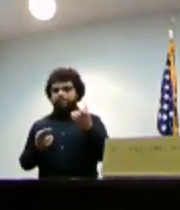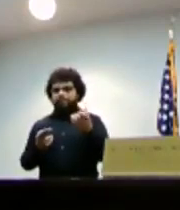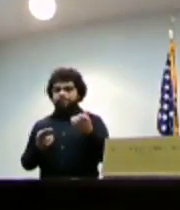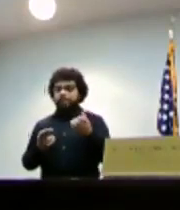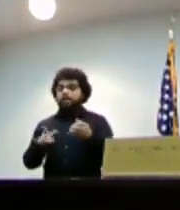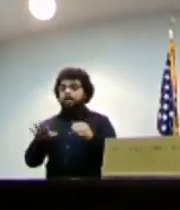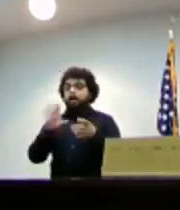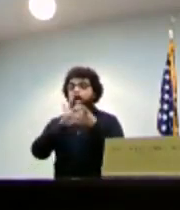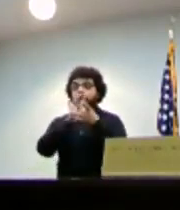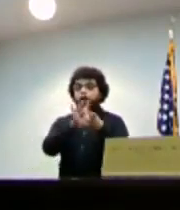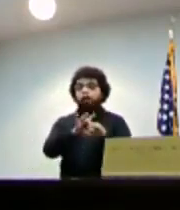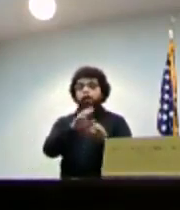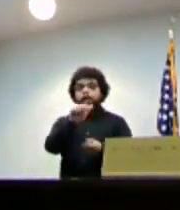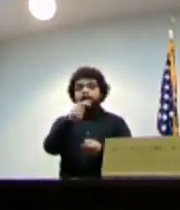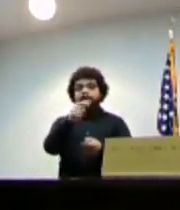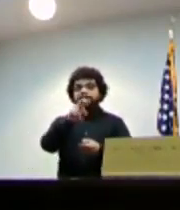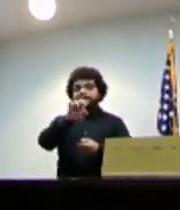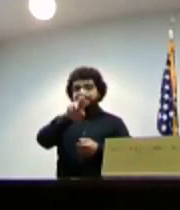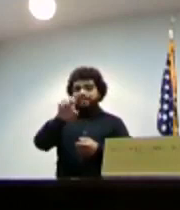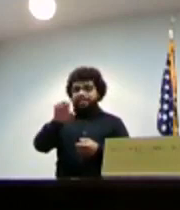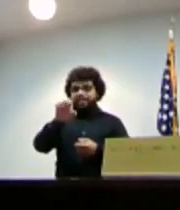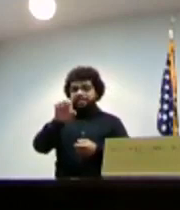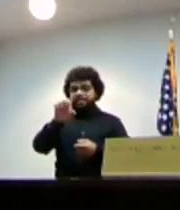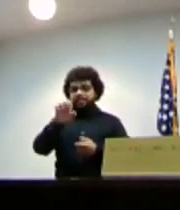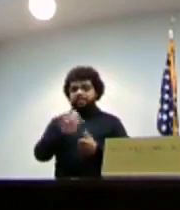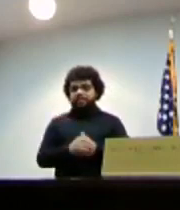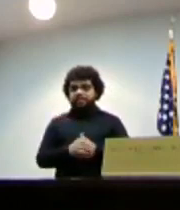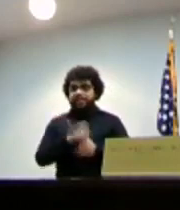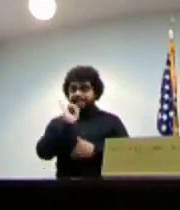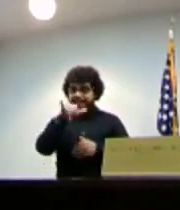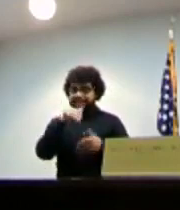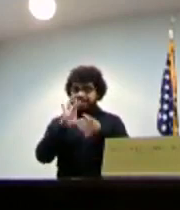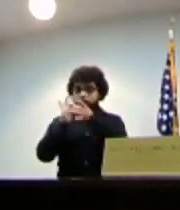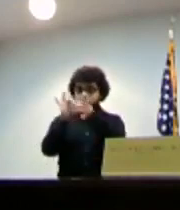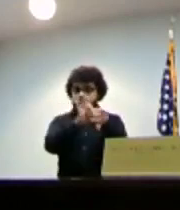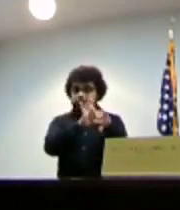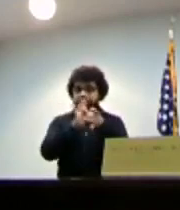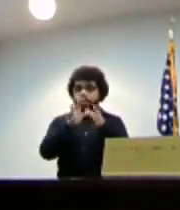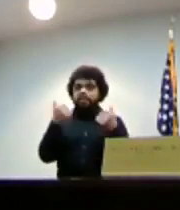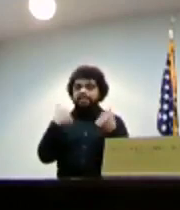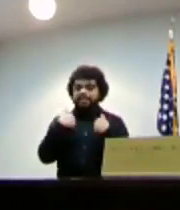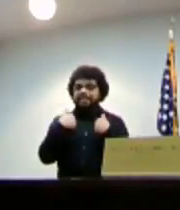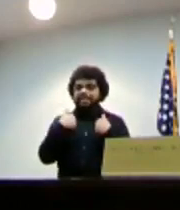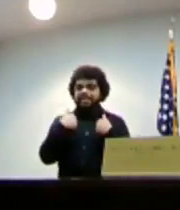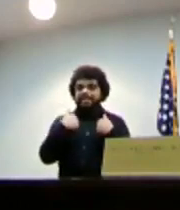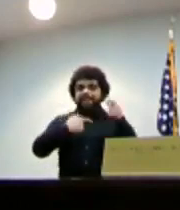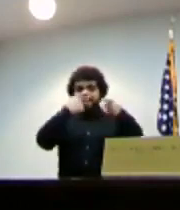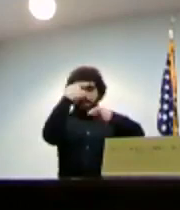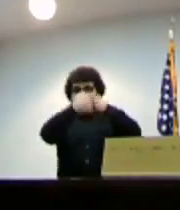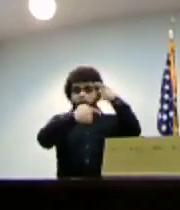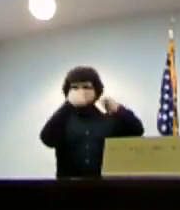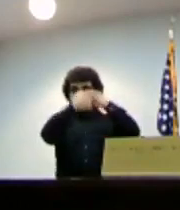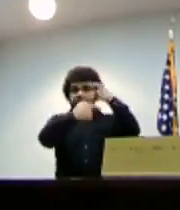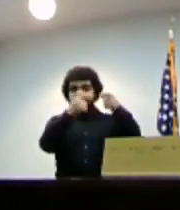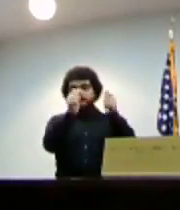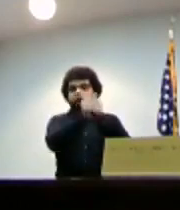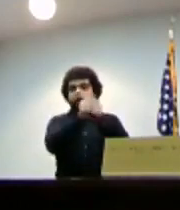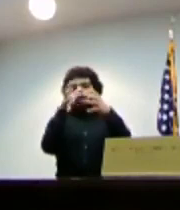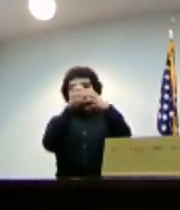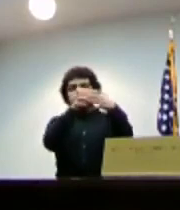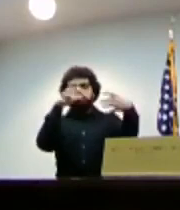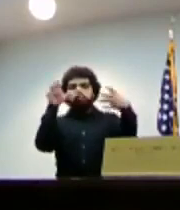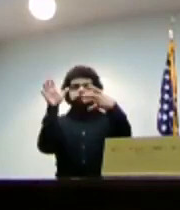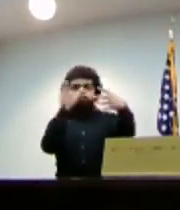que es el más que estoy familiarizado, ese ciclo combinado tiene unas turbinas a gas del manufacturero